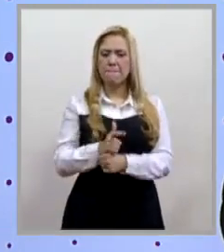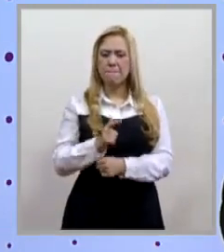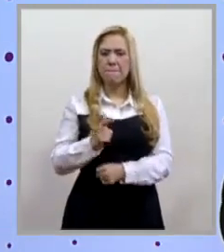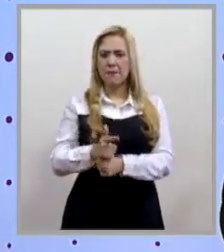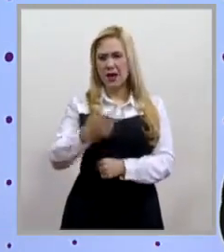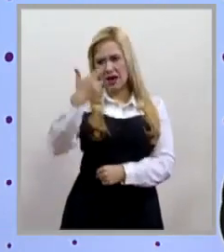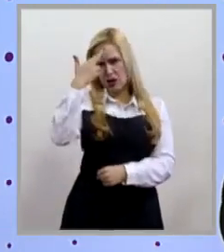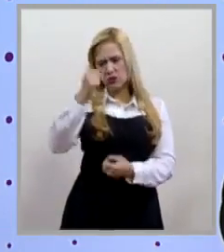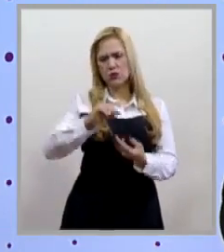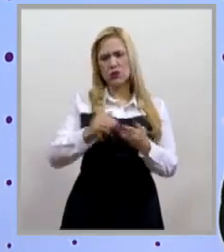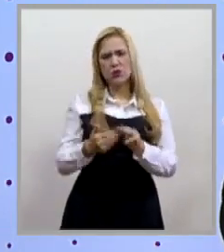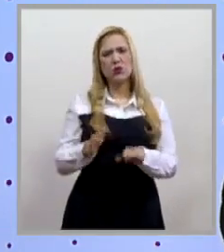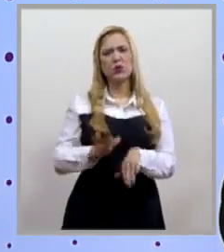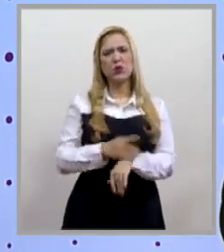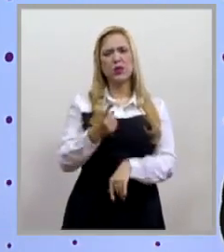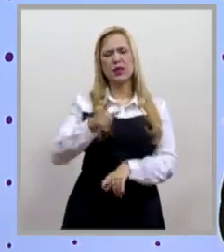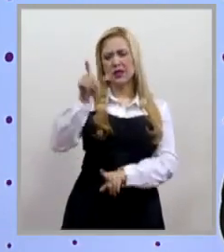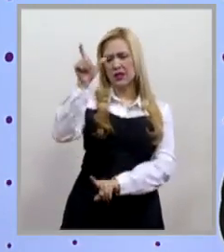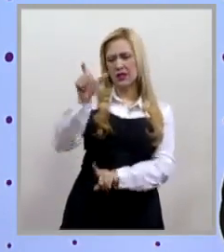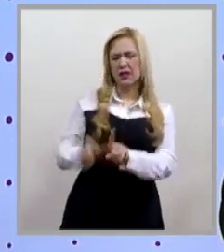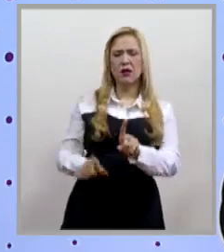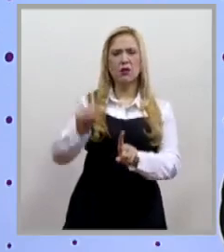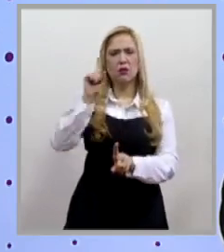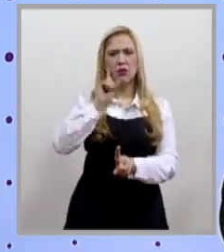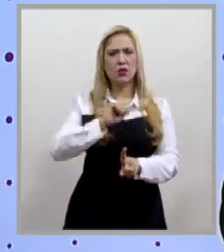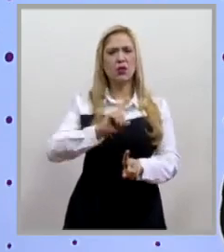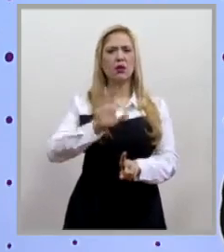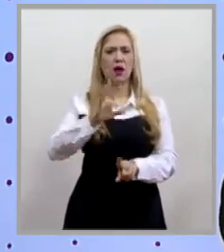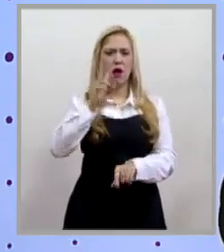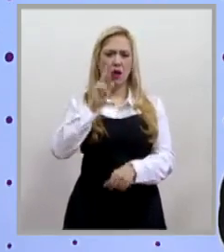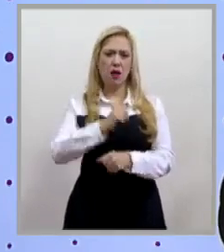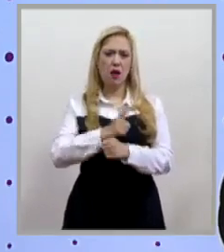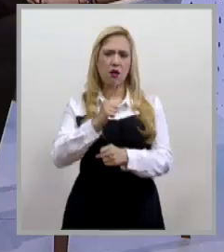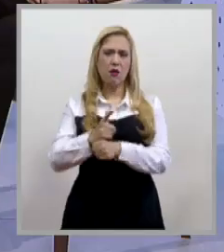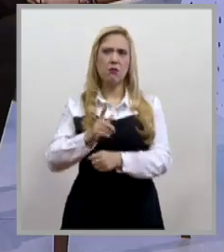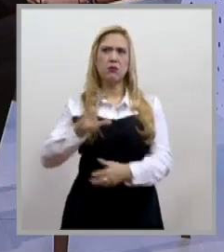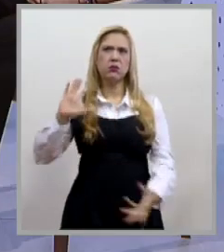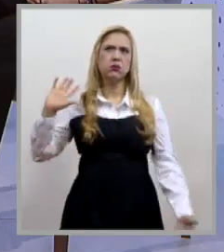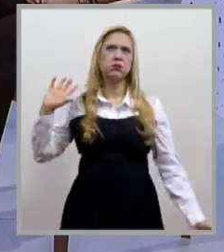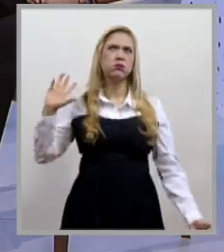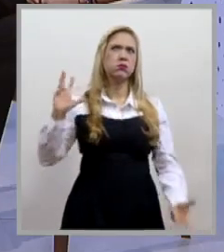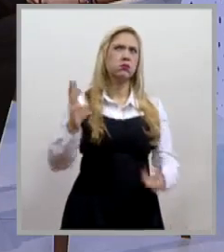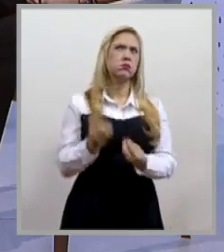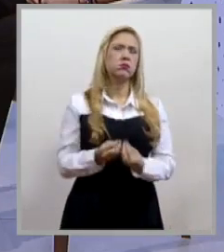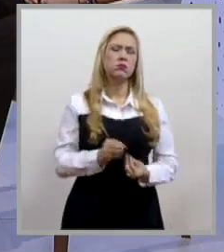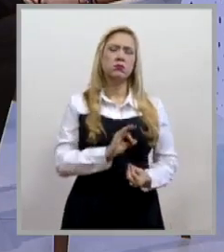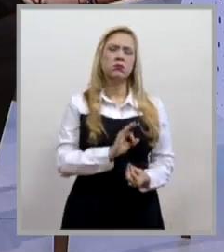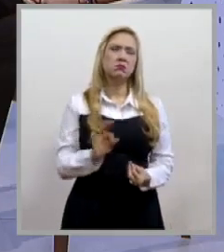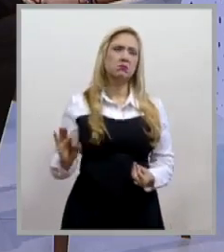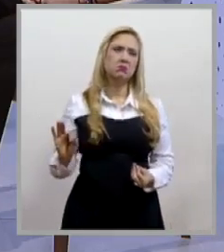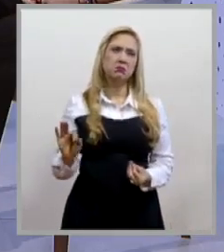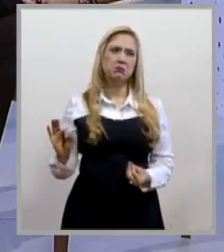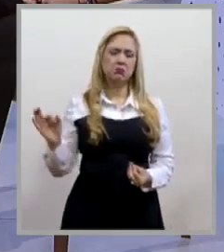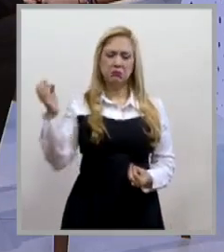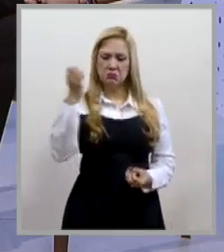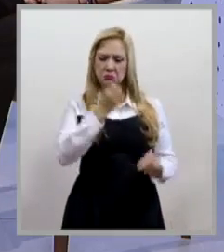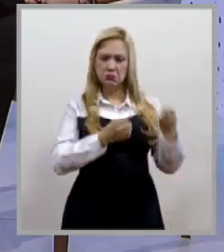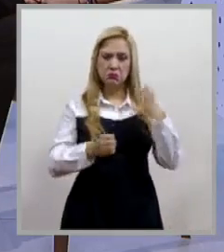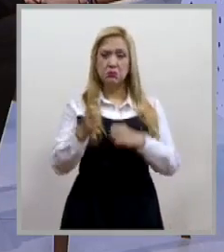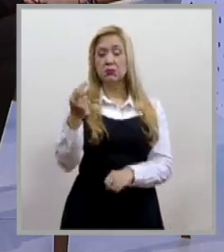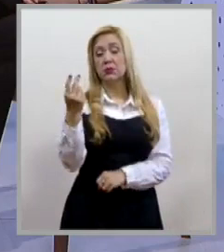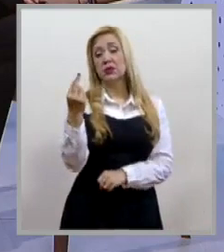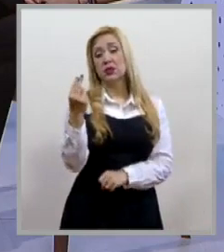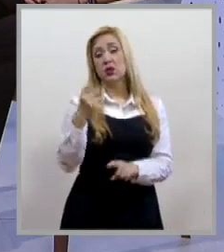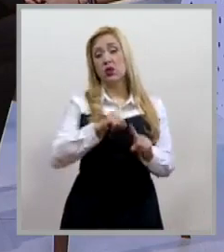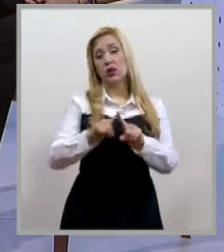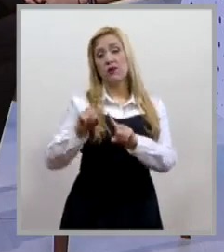razones de género. Hemos identificado nosotros un total en un análisis que tenemos de